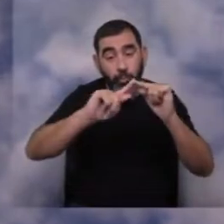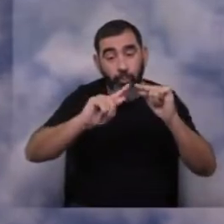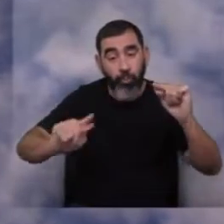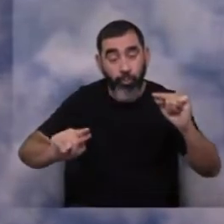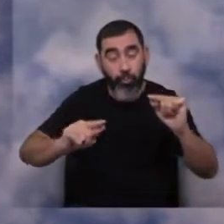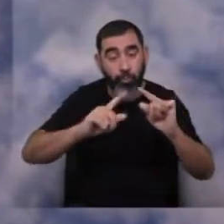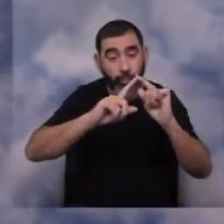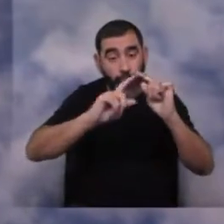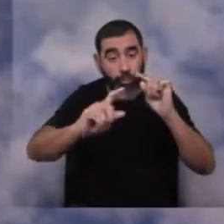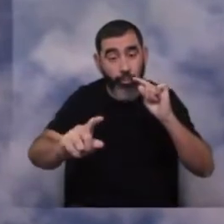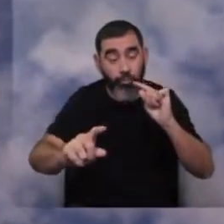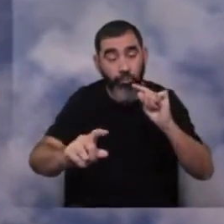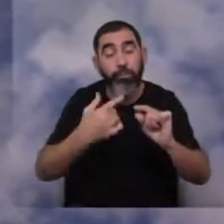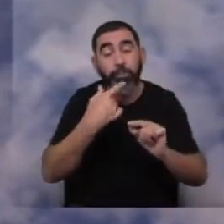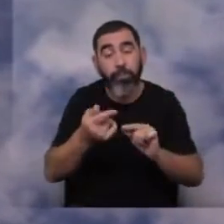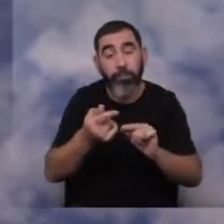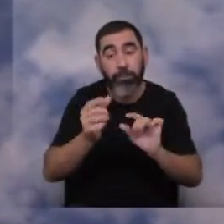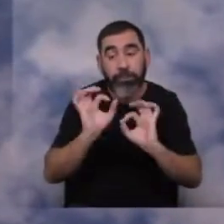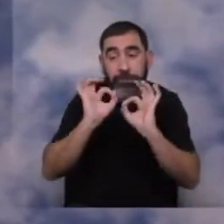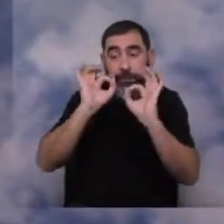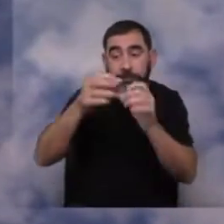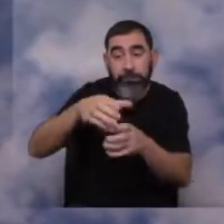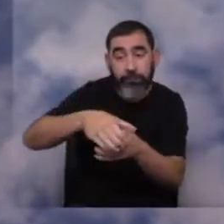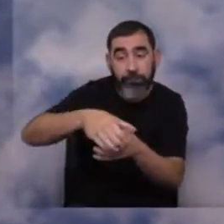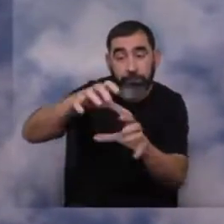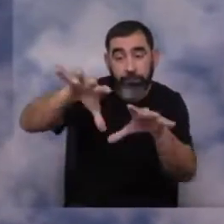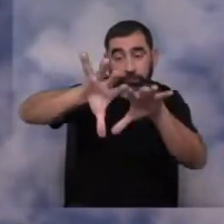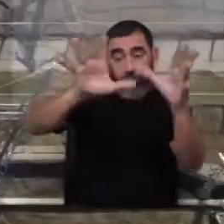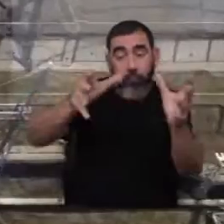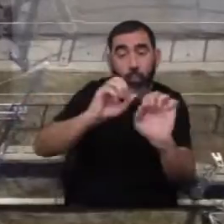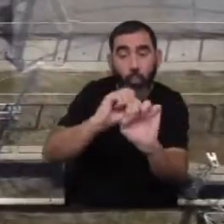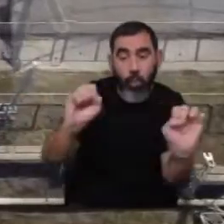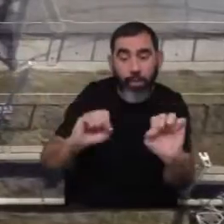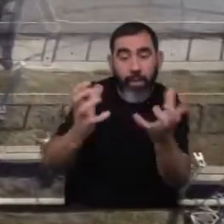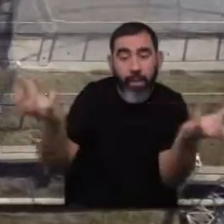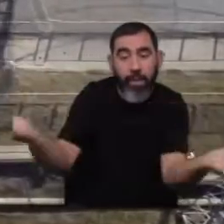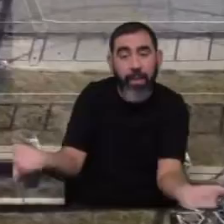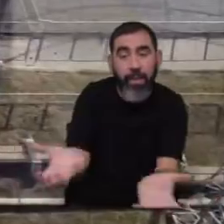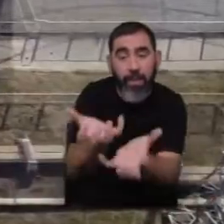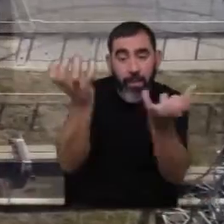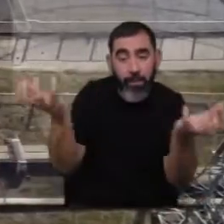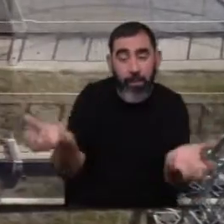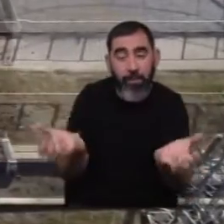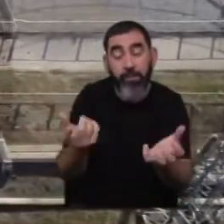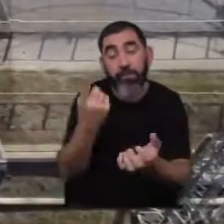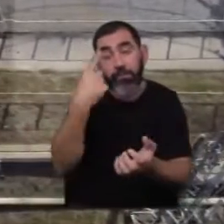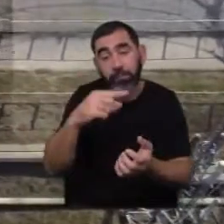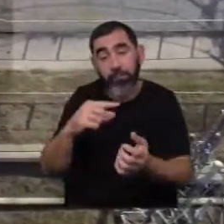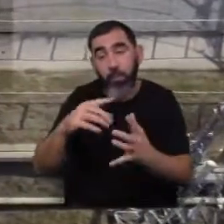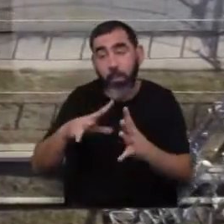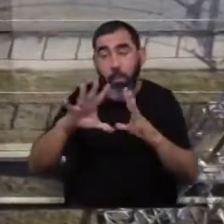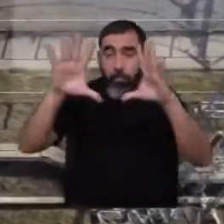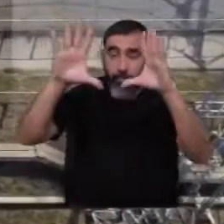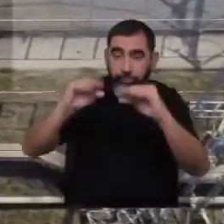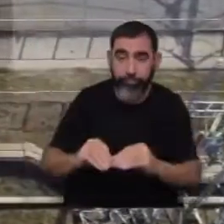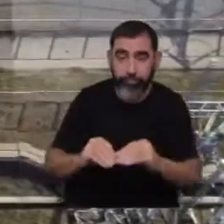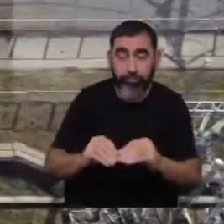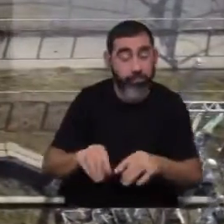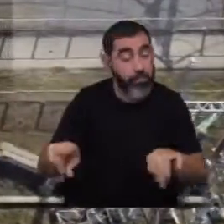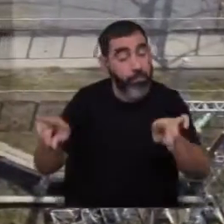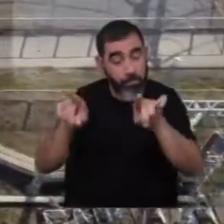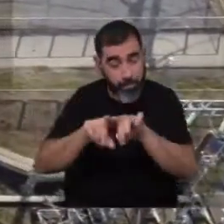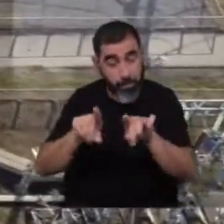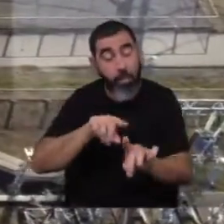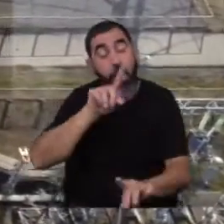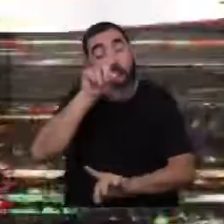alta tensión. Cuando llega a un transformador, se puede quemar un transformador y eso generaría un gigantesco apagón. Bueno, eso ha ocurrido